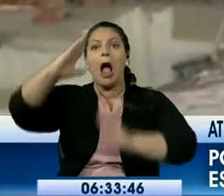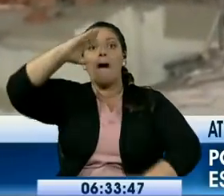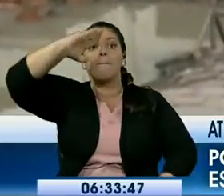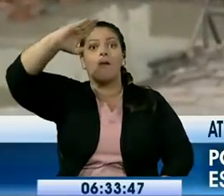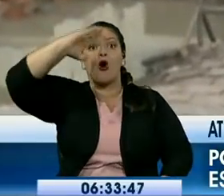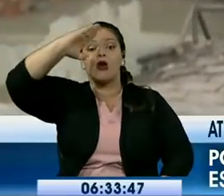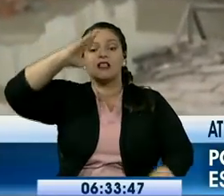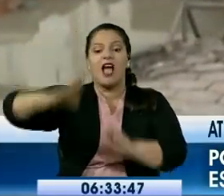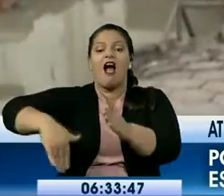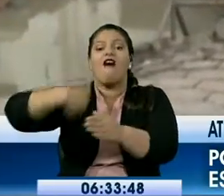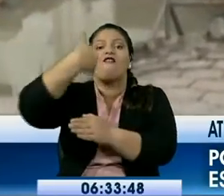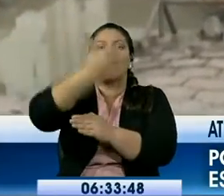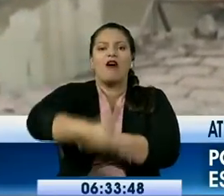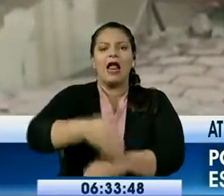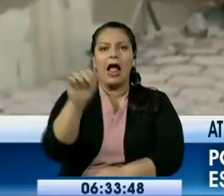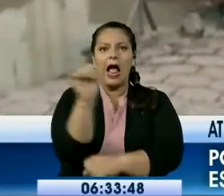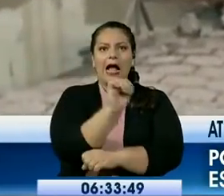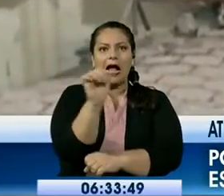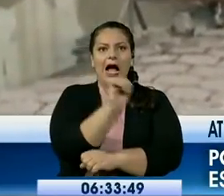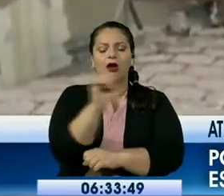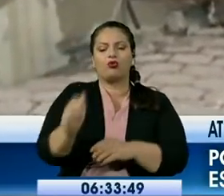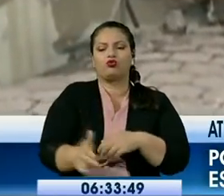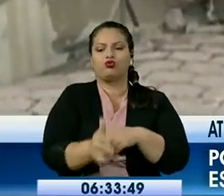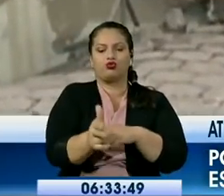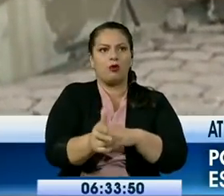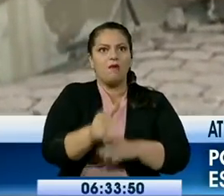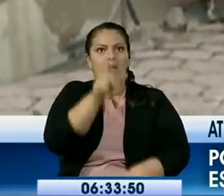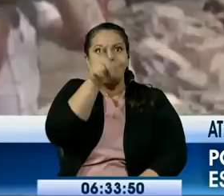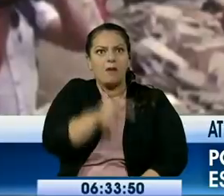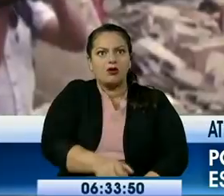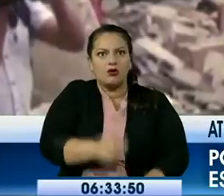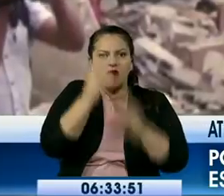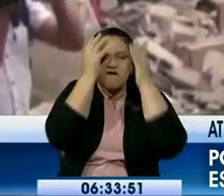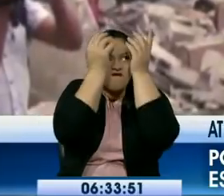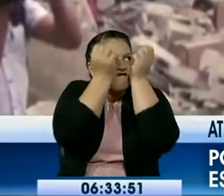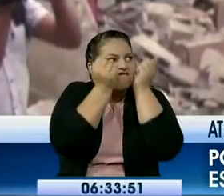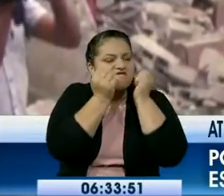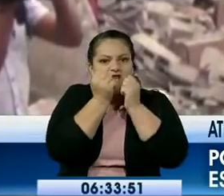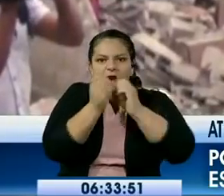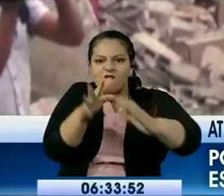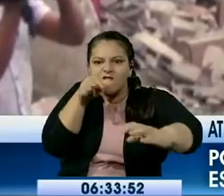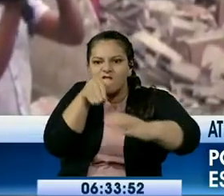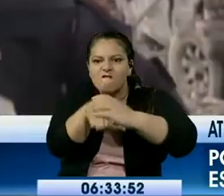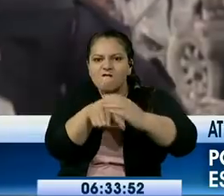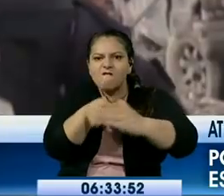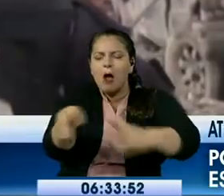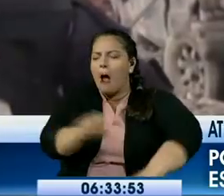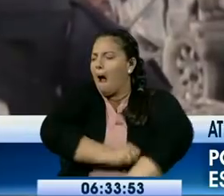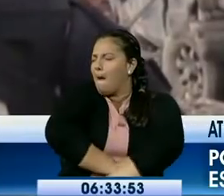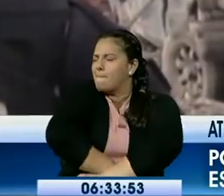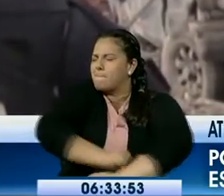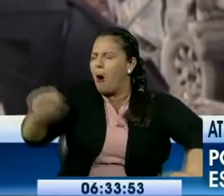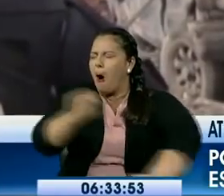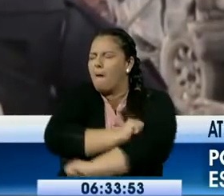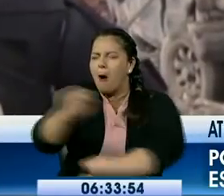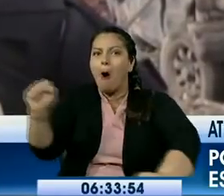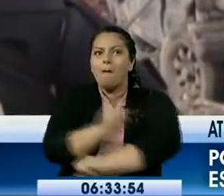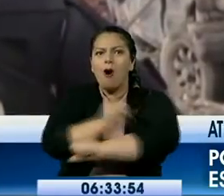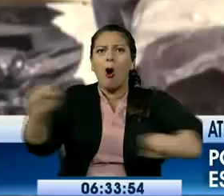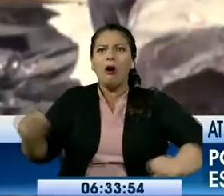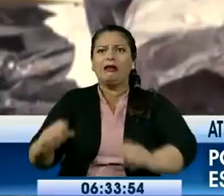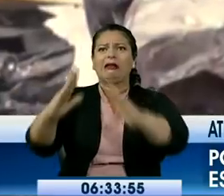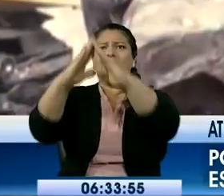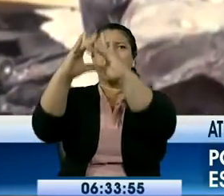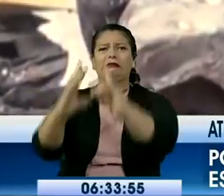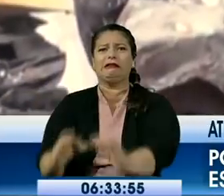quedaron prácticamente destruidas, así como los vehículos. La zona parecía un campo de guerra. Los vehículos que estaban estacionados en el